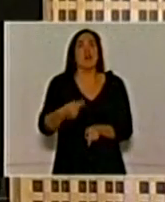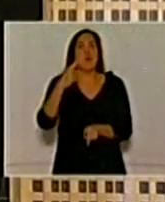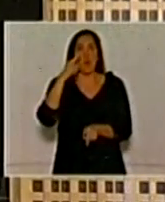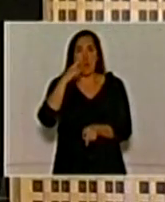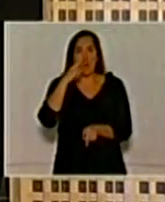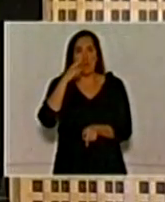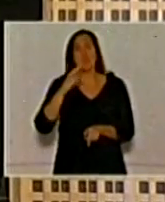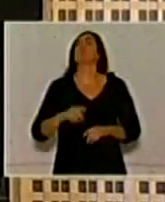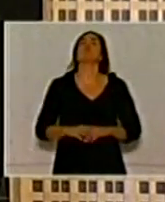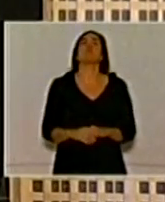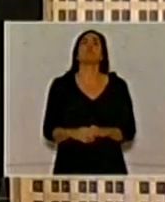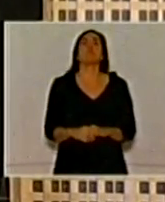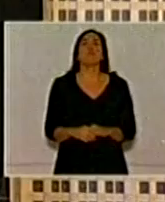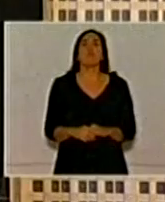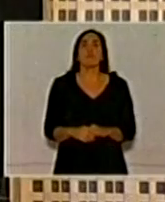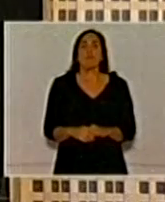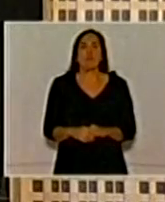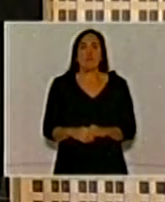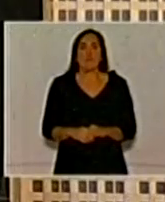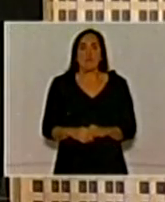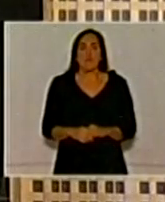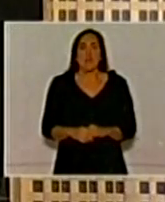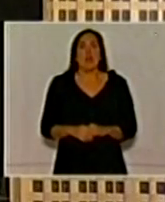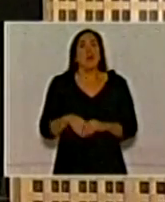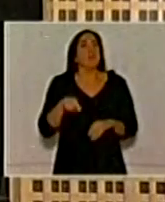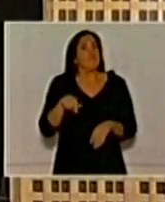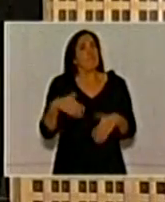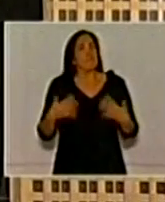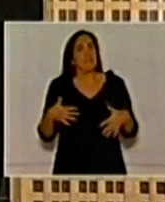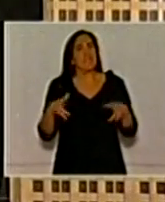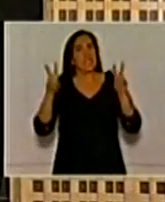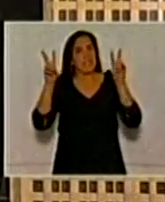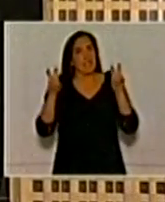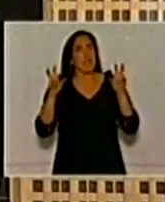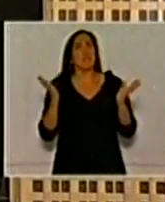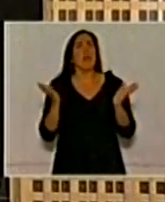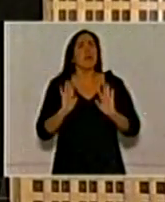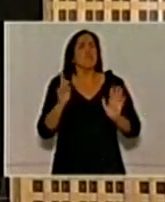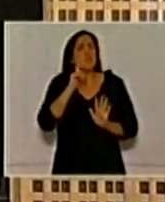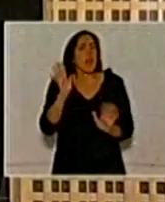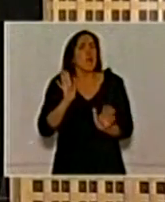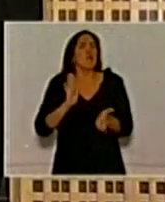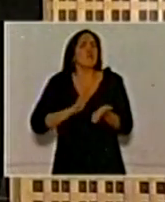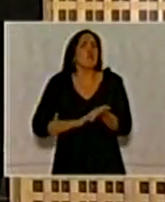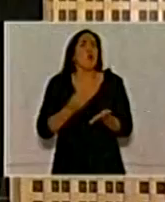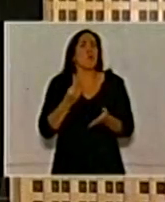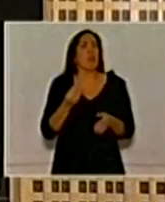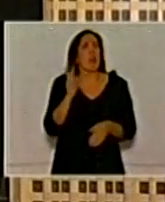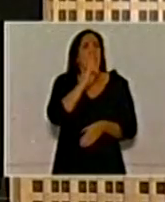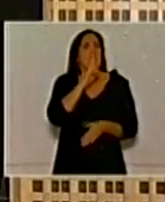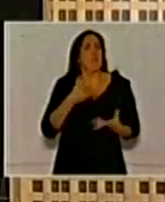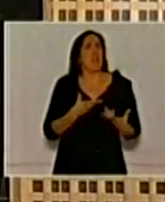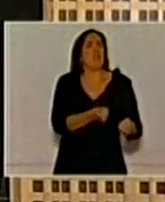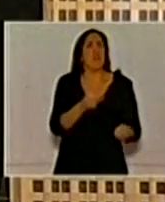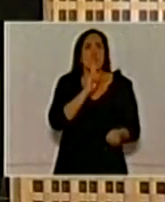El pago a las madres. Bueno, esto es todo un tema que no tiene que ver con género, ni con ninguna posición feminista,